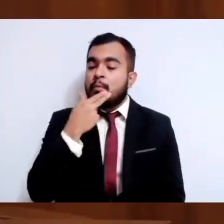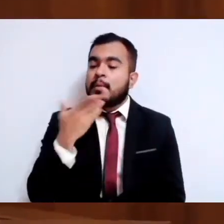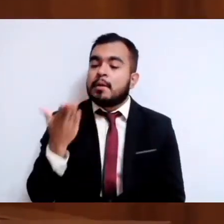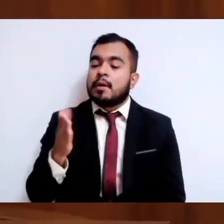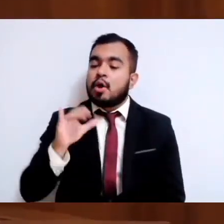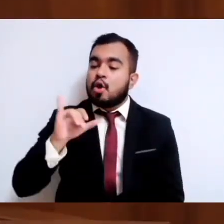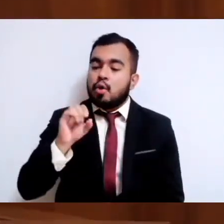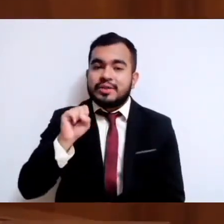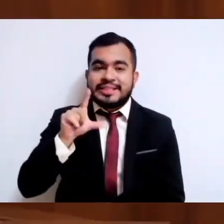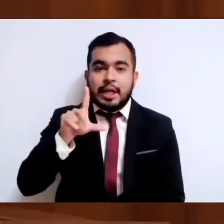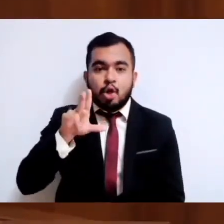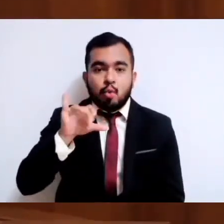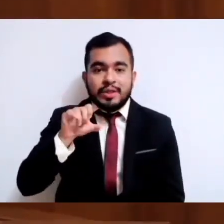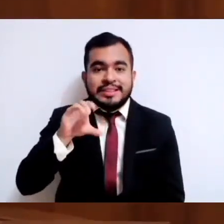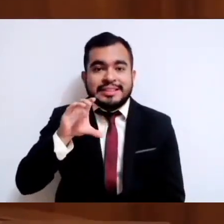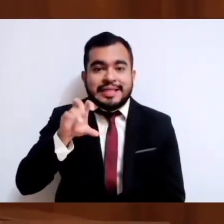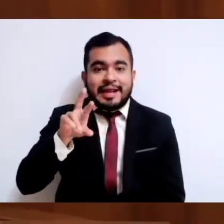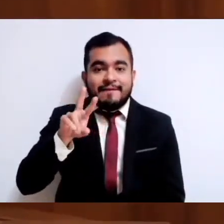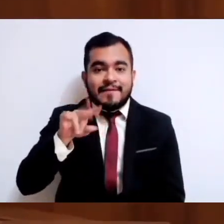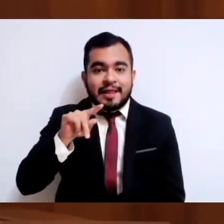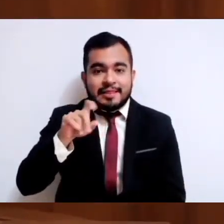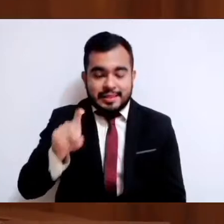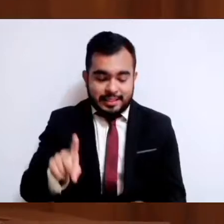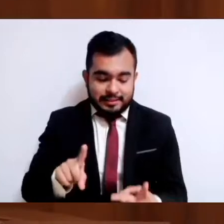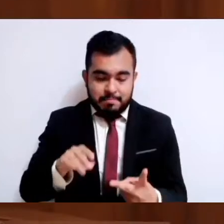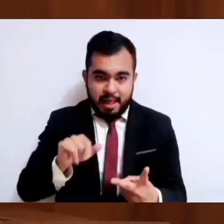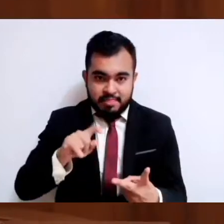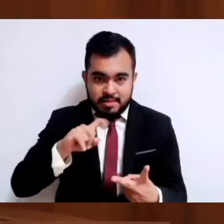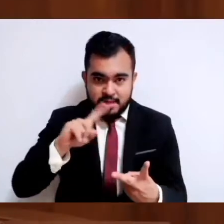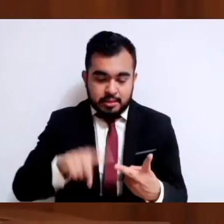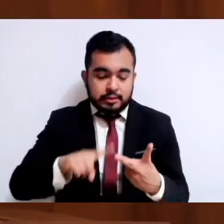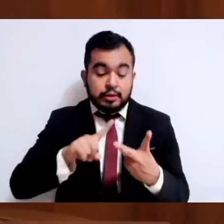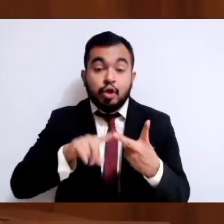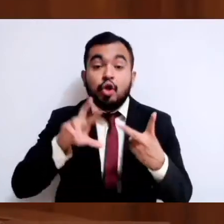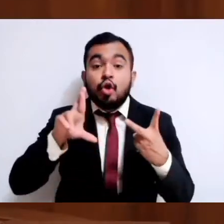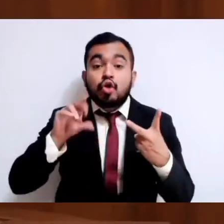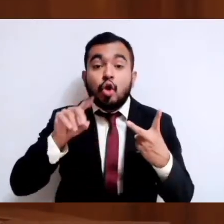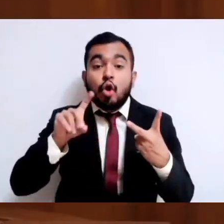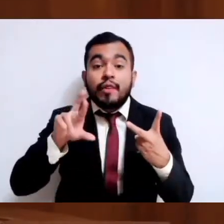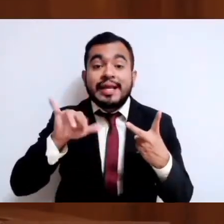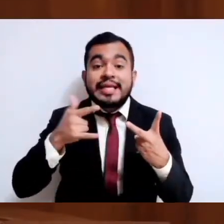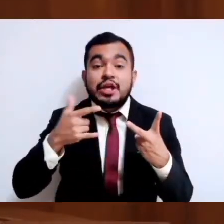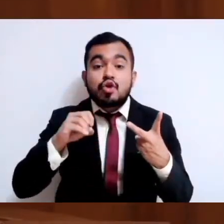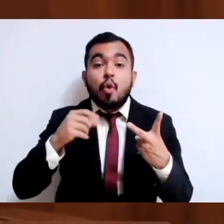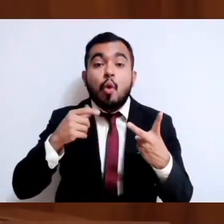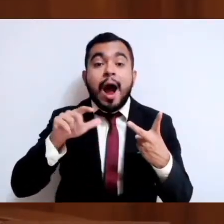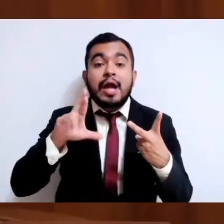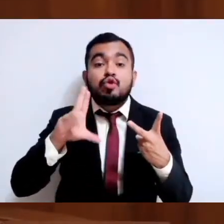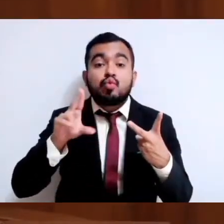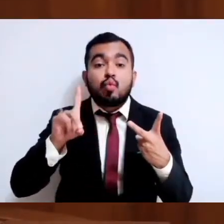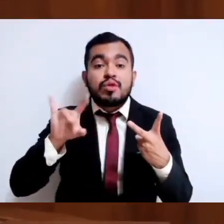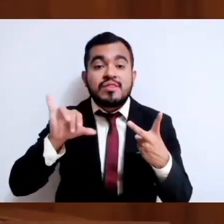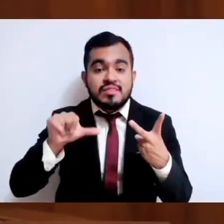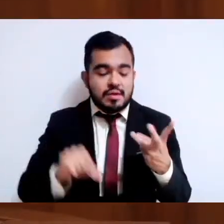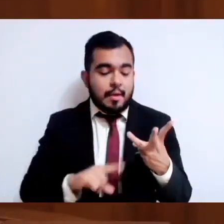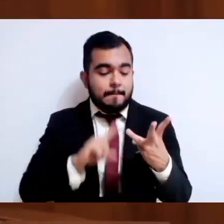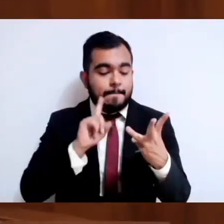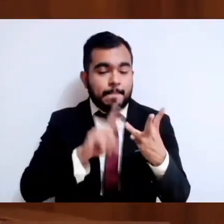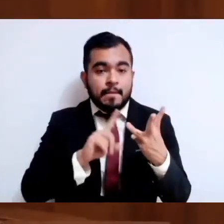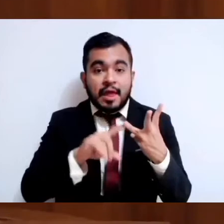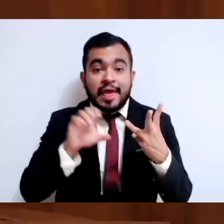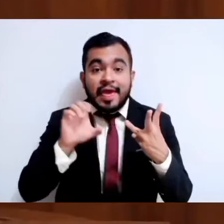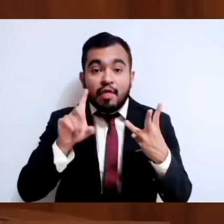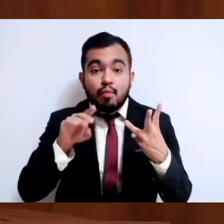José Luis Cervantes Martínez, ciudadano Rodrigo Archundia Barrientos,